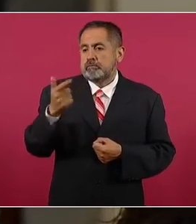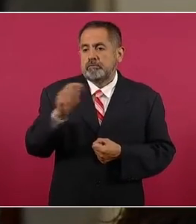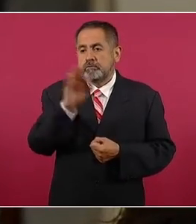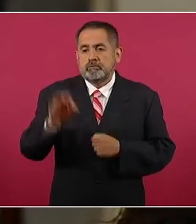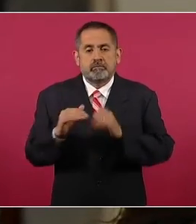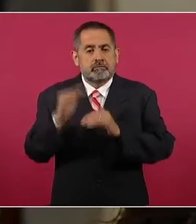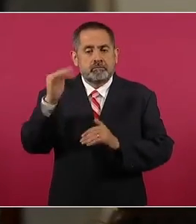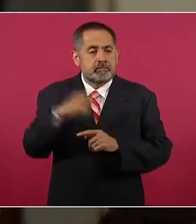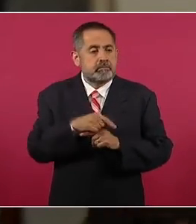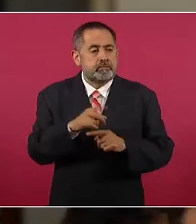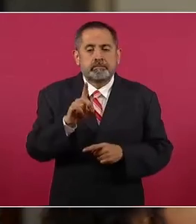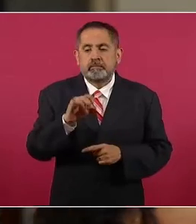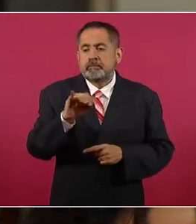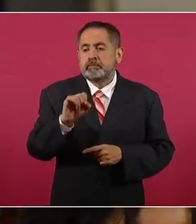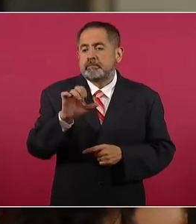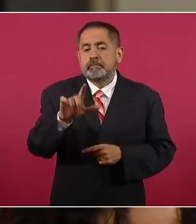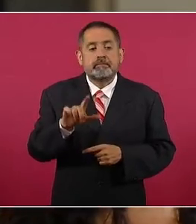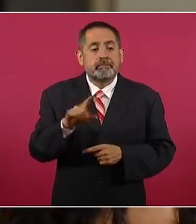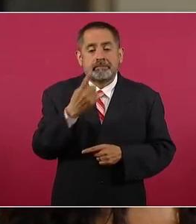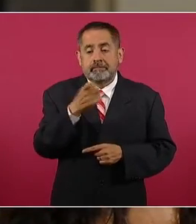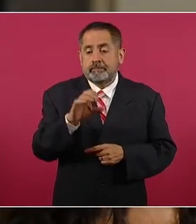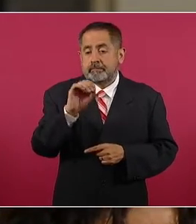44.7% y el diésel